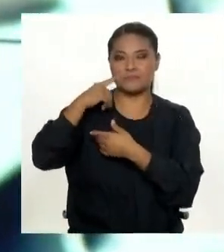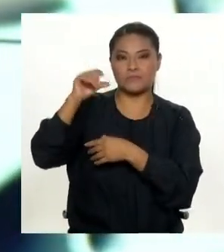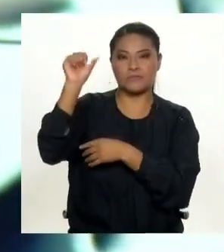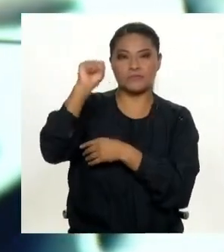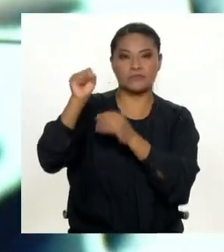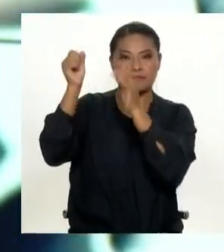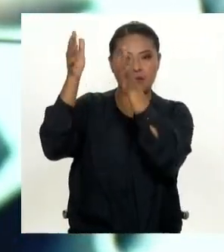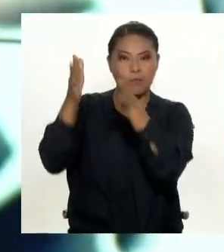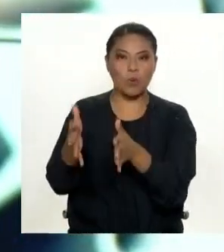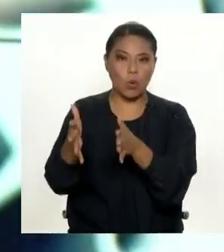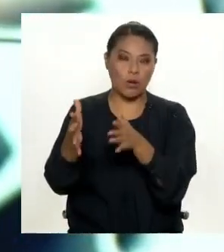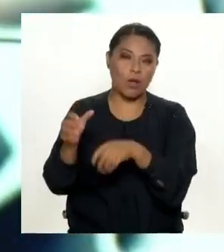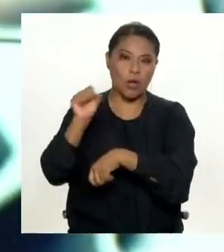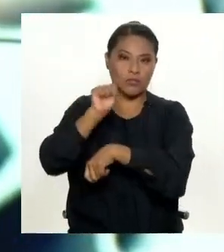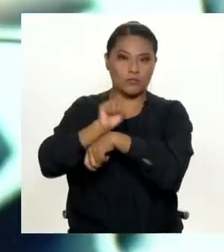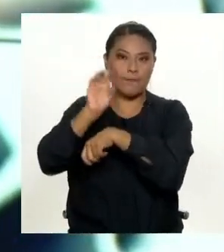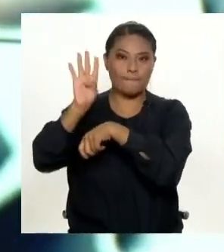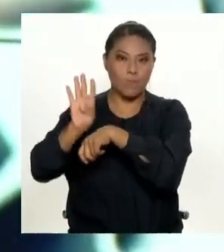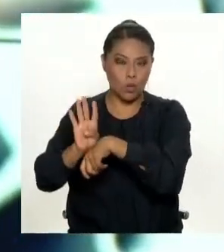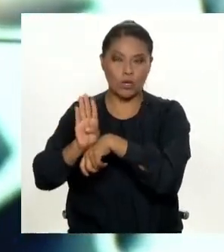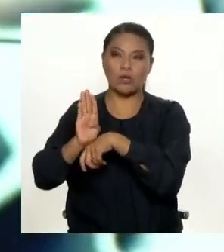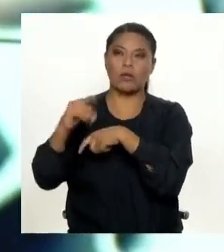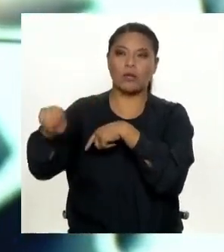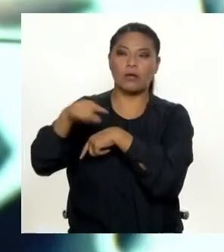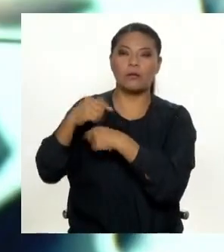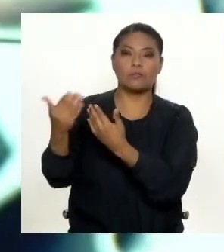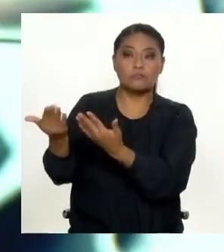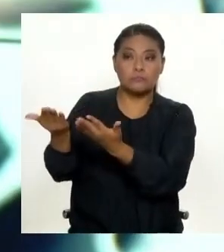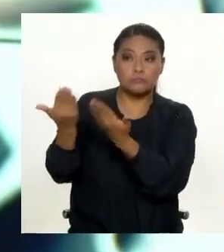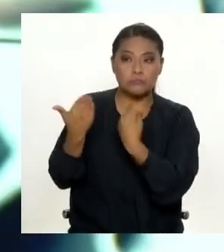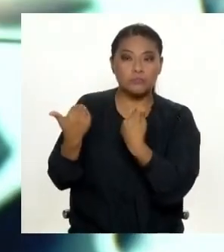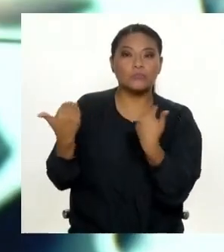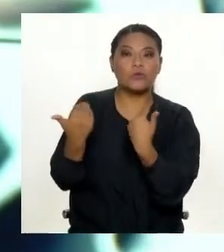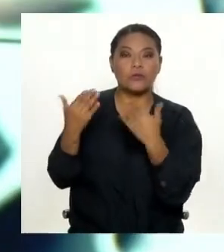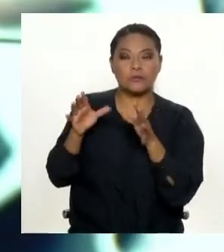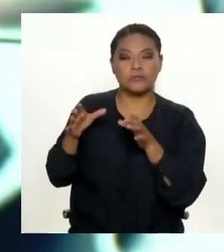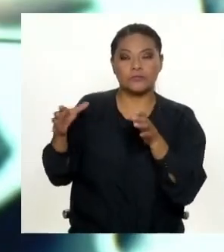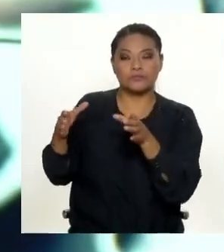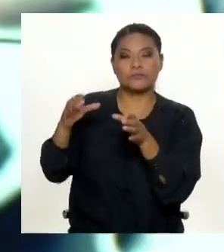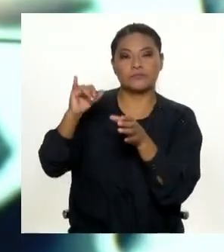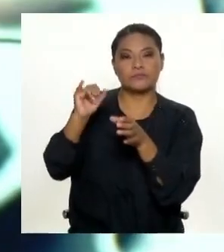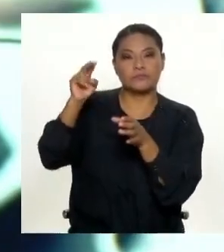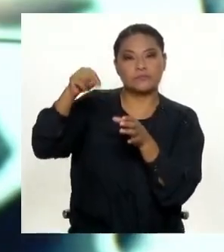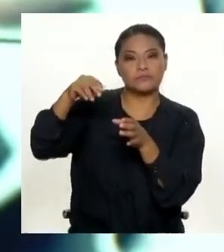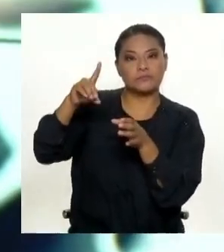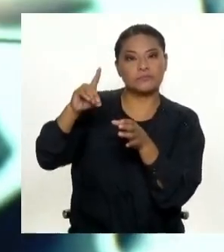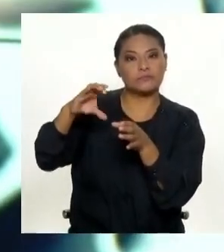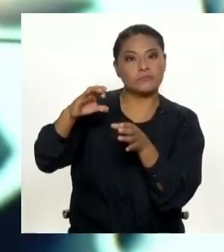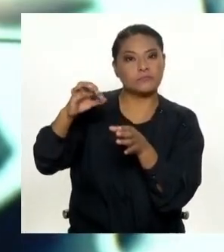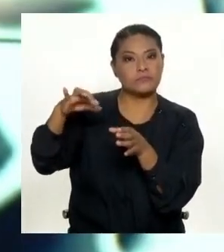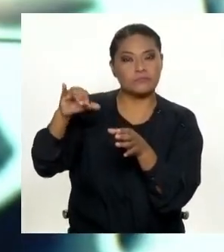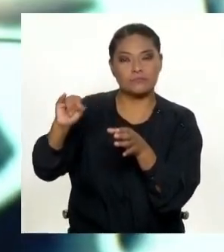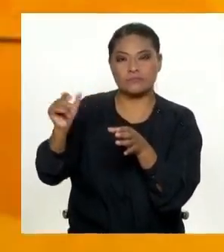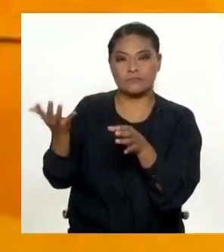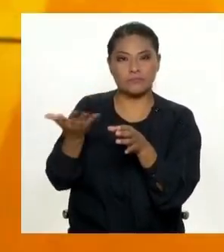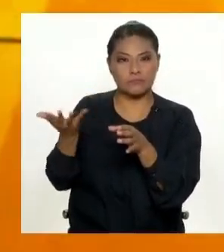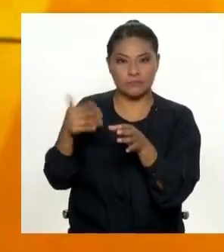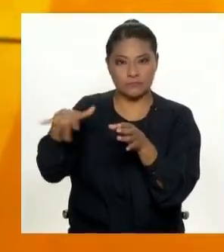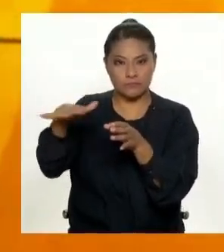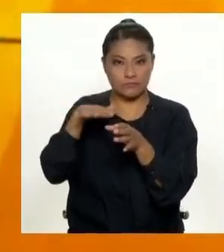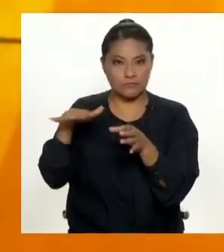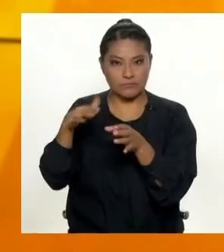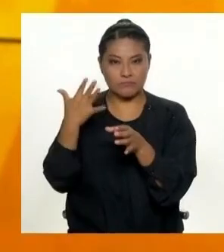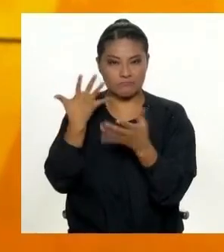ya está lista nuestra compañera Carola Román. Vamos a irnos al Indecopi. Y ustedes se preguntarán qué tiene que ver el Indecopi con el pan de